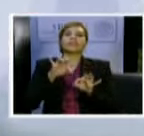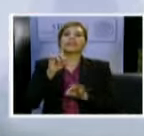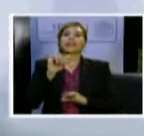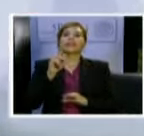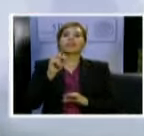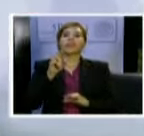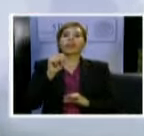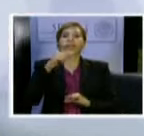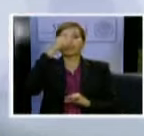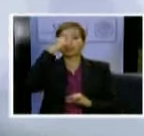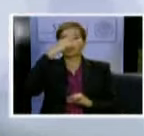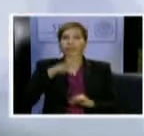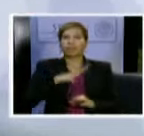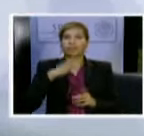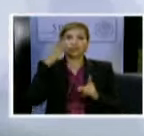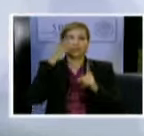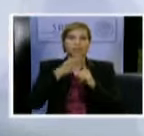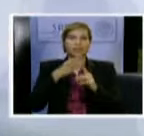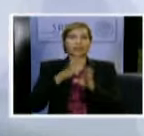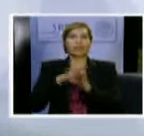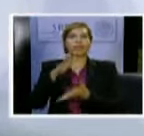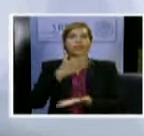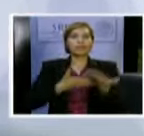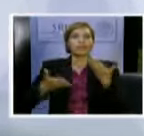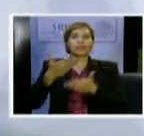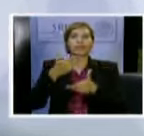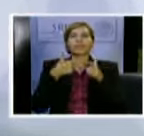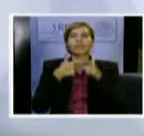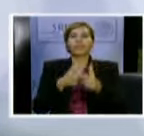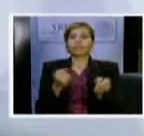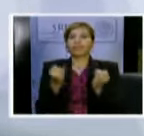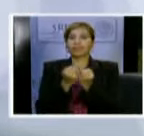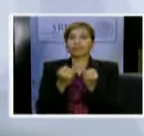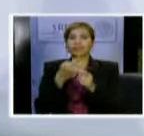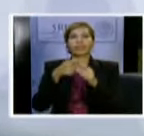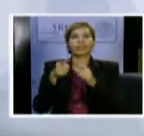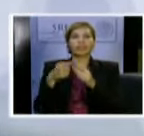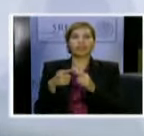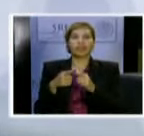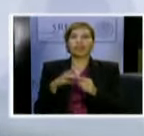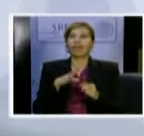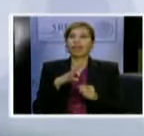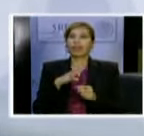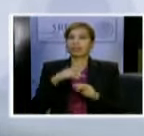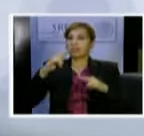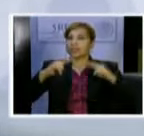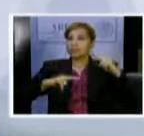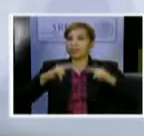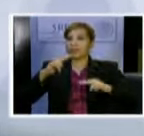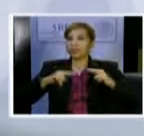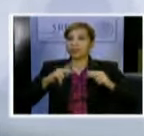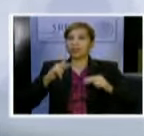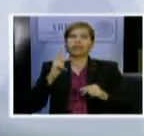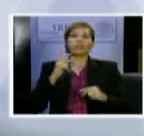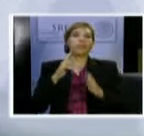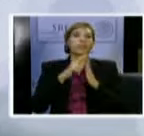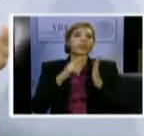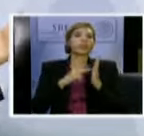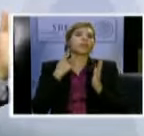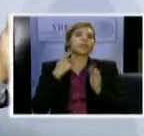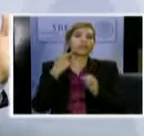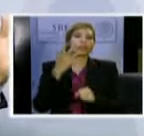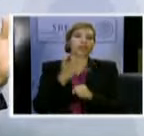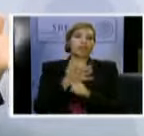mexicana que tenga un cabildeo permanente en los diferentes niveles de la política de los Estados